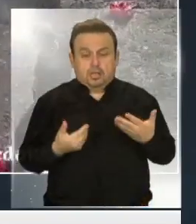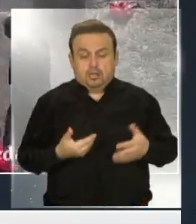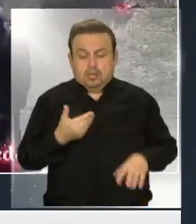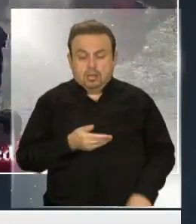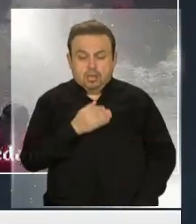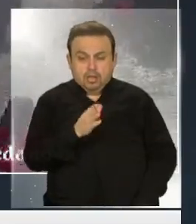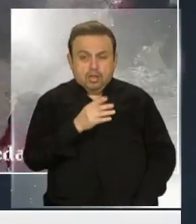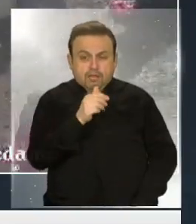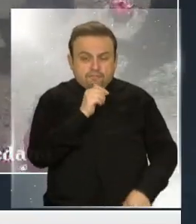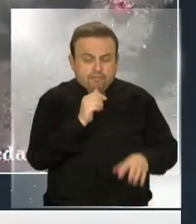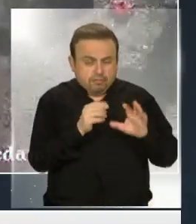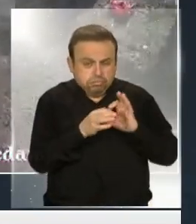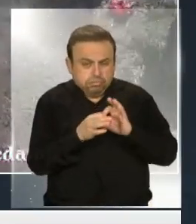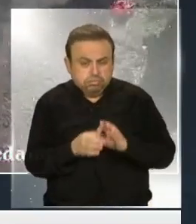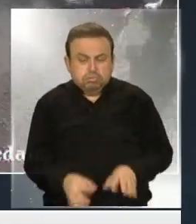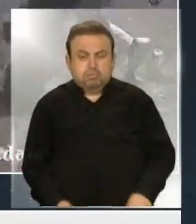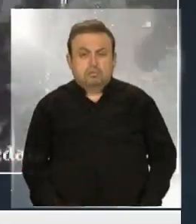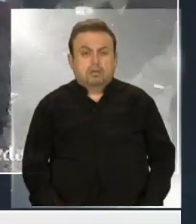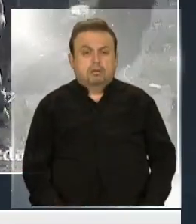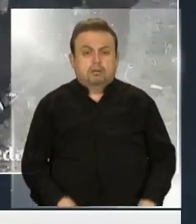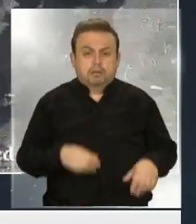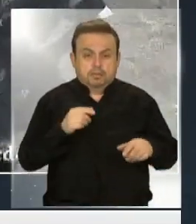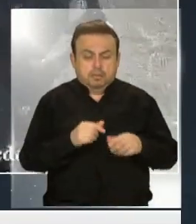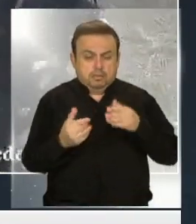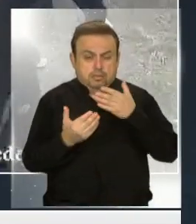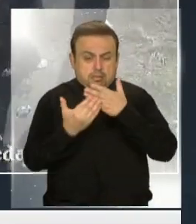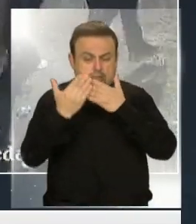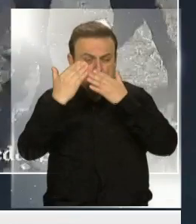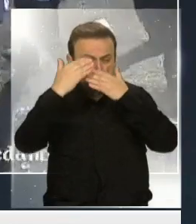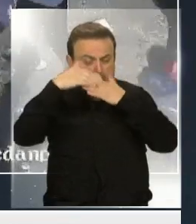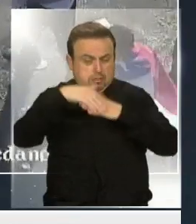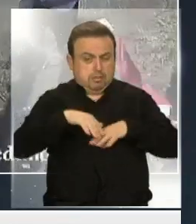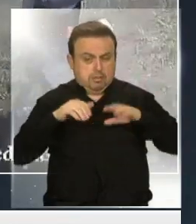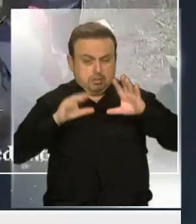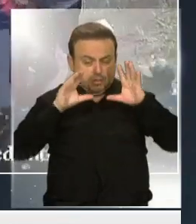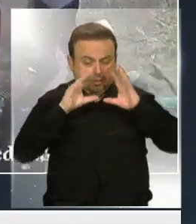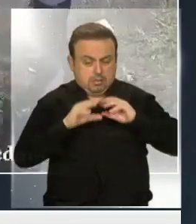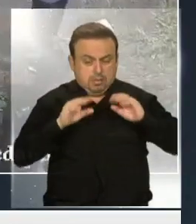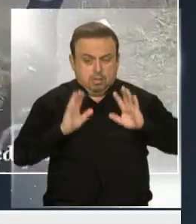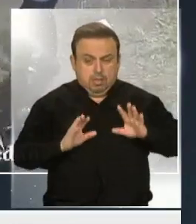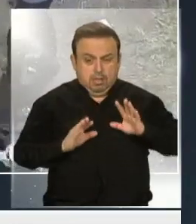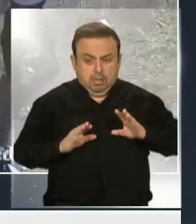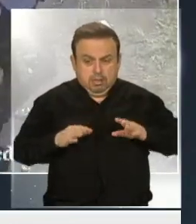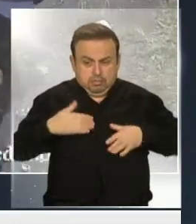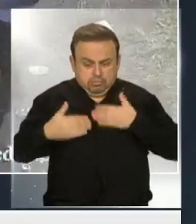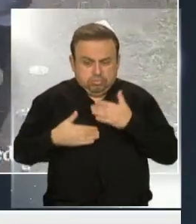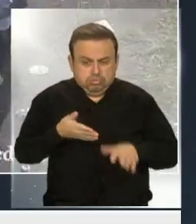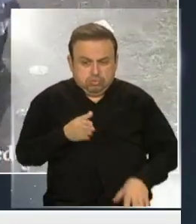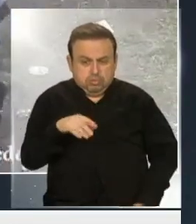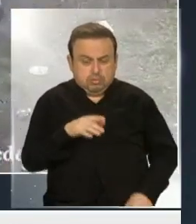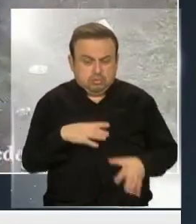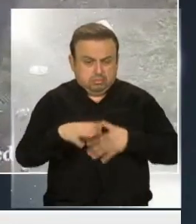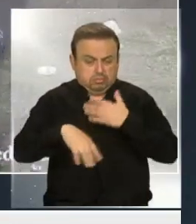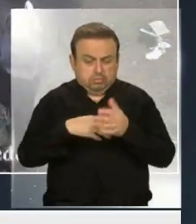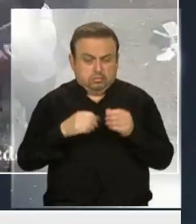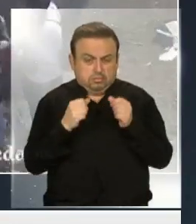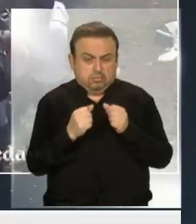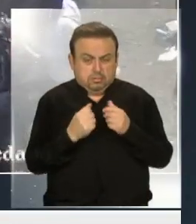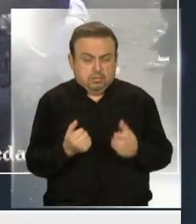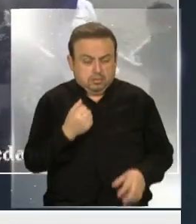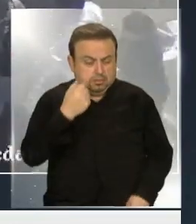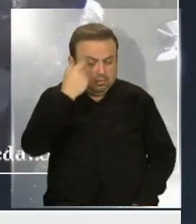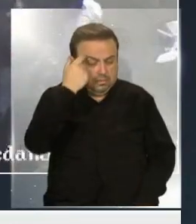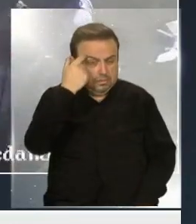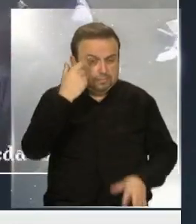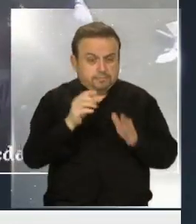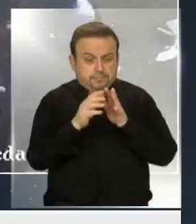haciendo detalle, esto se ha desarrollado durante toda la noche, una jornada que continuó muy violenta después del término de esta concentración